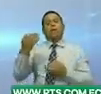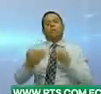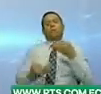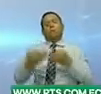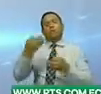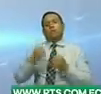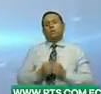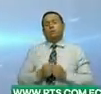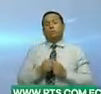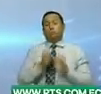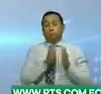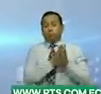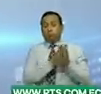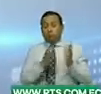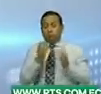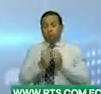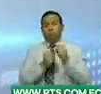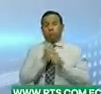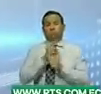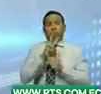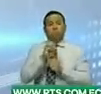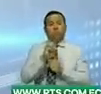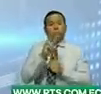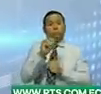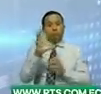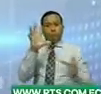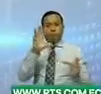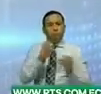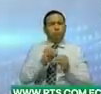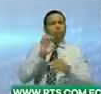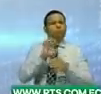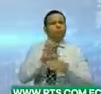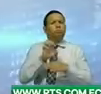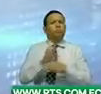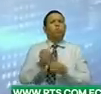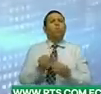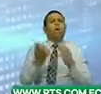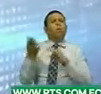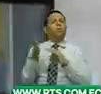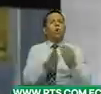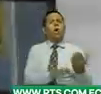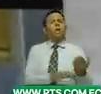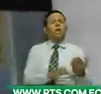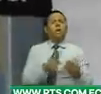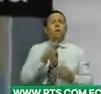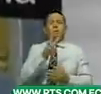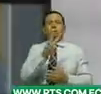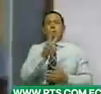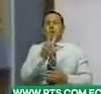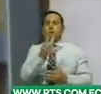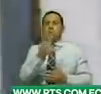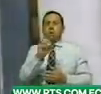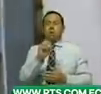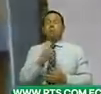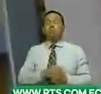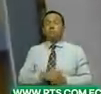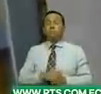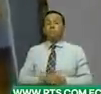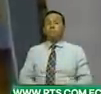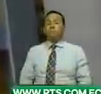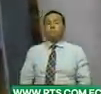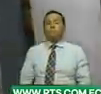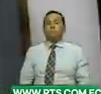va del 2021, se han registrado a nivel nacional 30 casos por muertes violentas, informó Carlos Julio Gurumé.